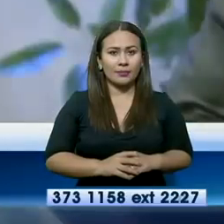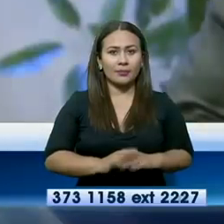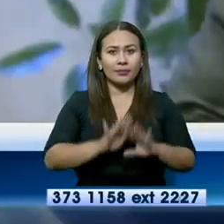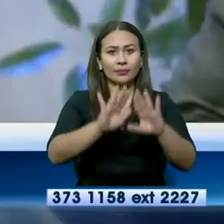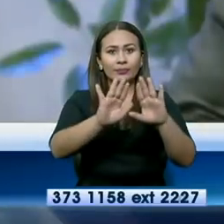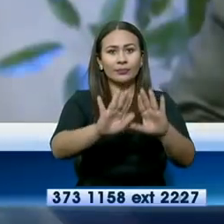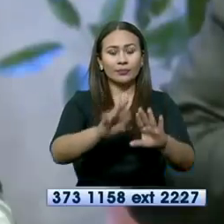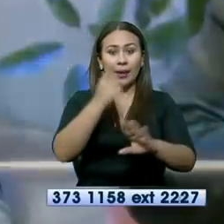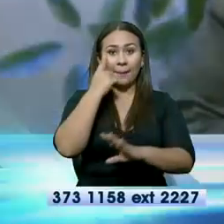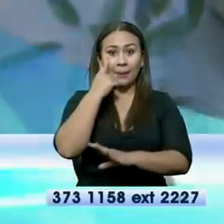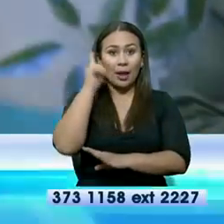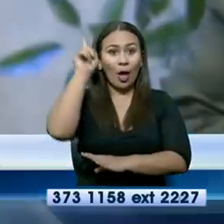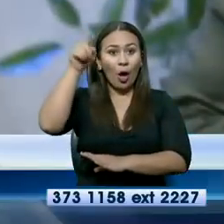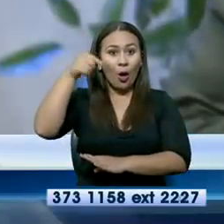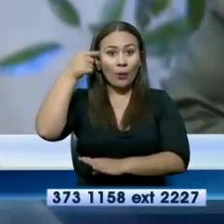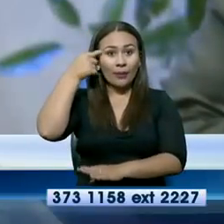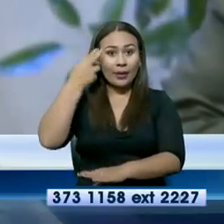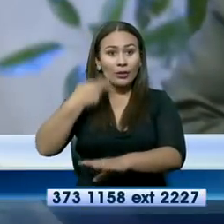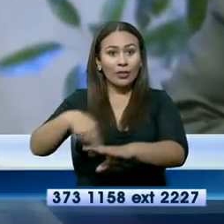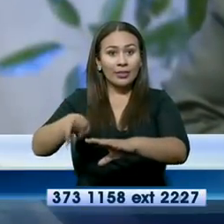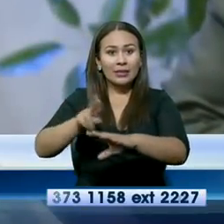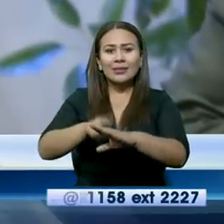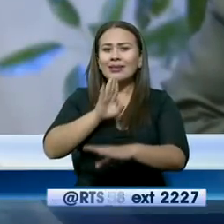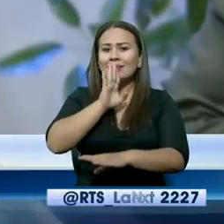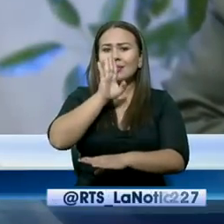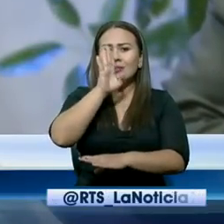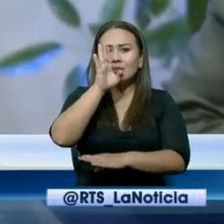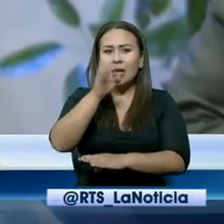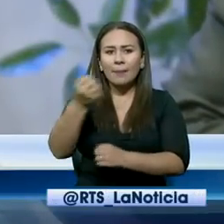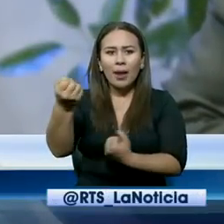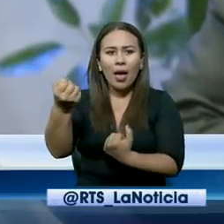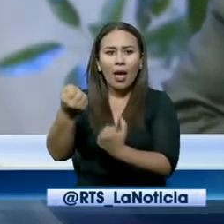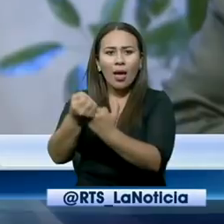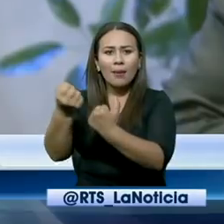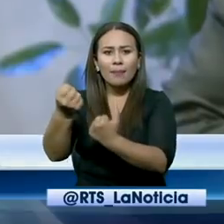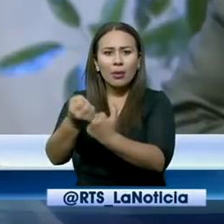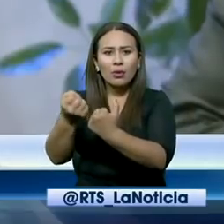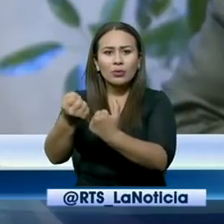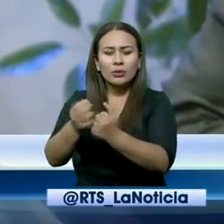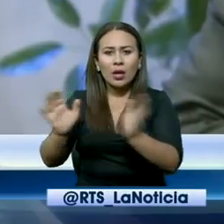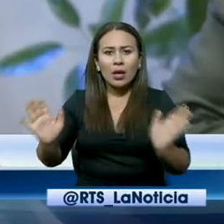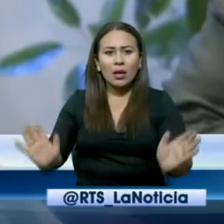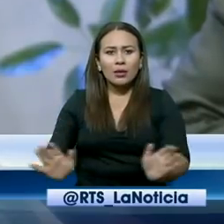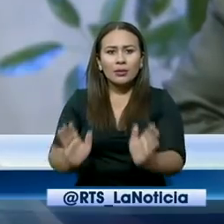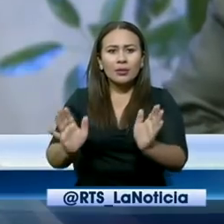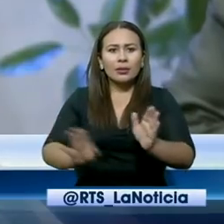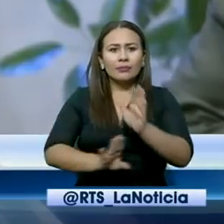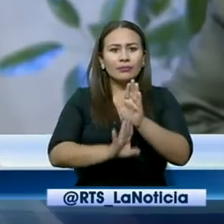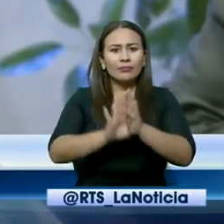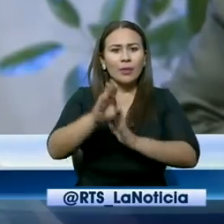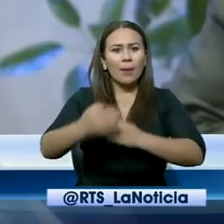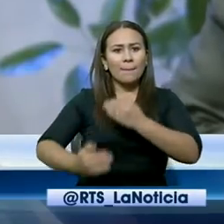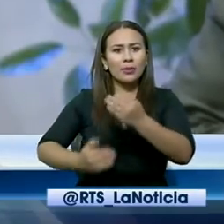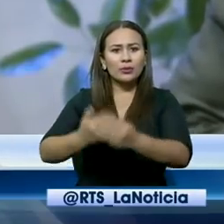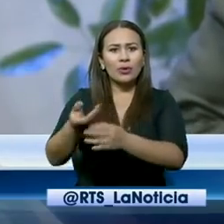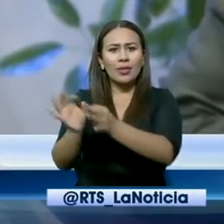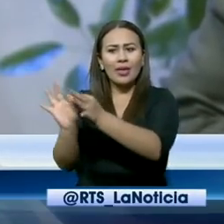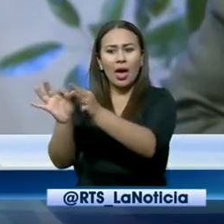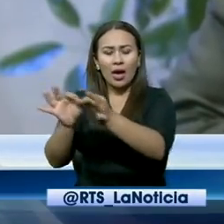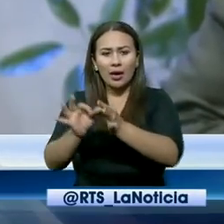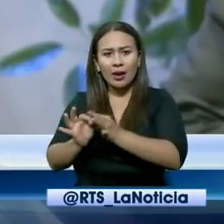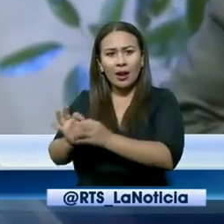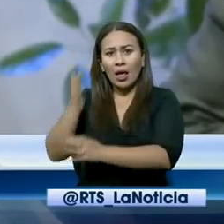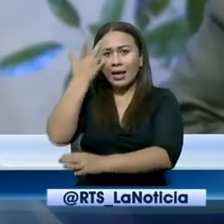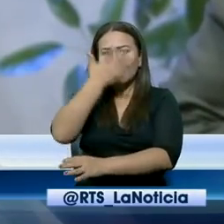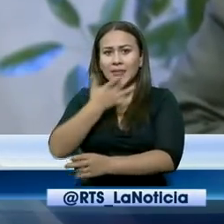gobierno nacional estará siempre apoyando e impulsando este proceso de reconstrucción y